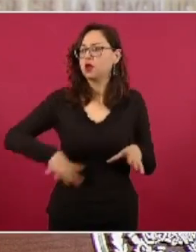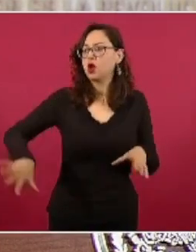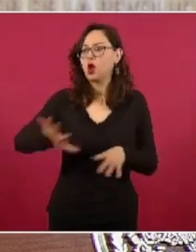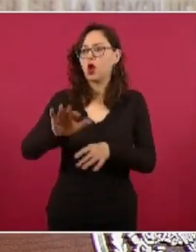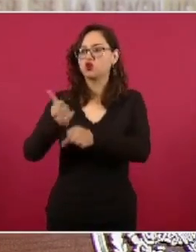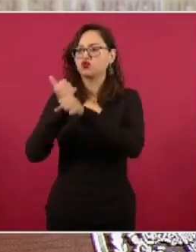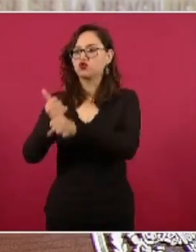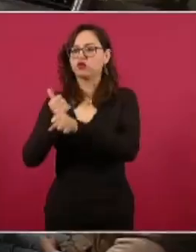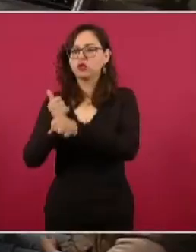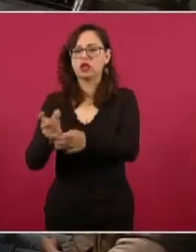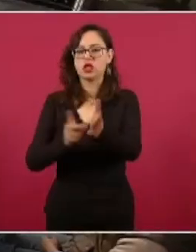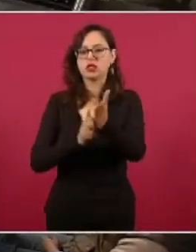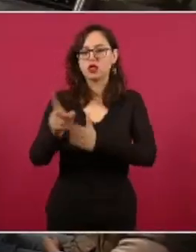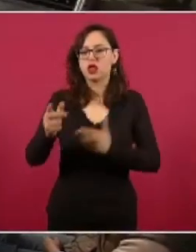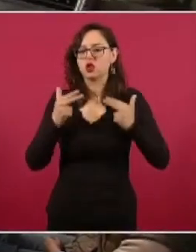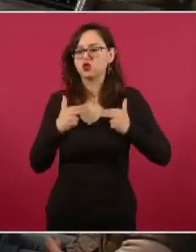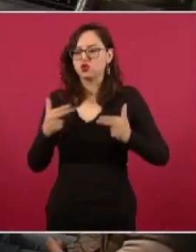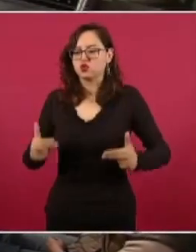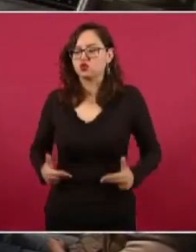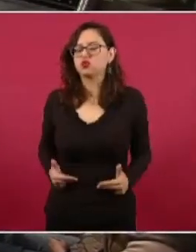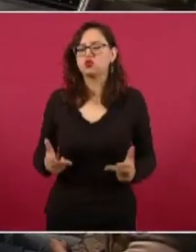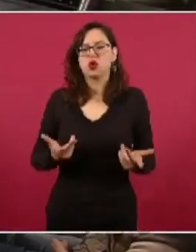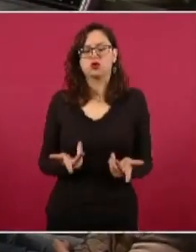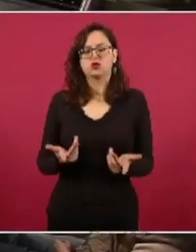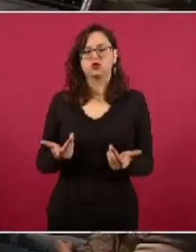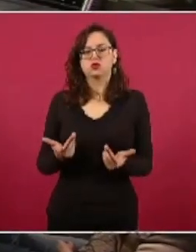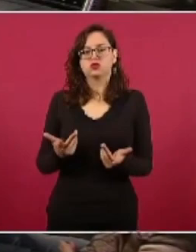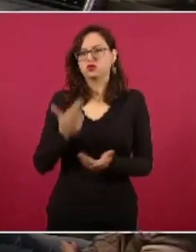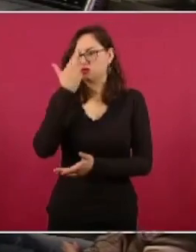Yo defiendo los derechos humanos